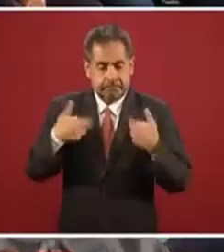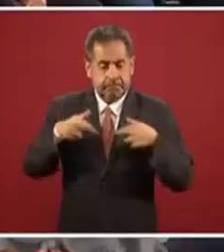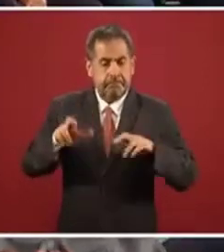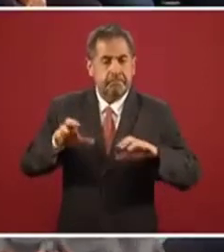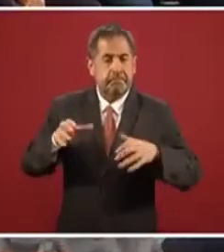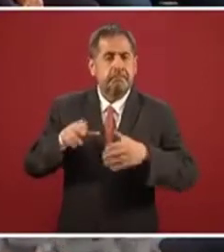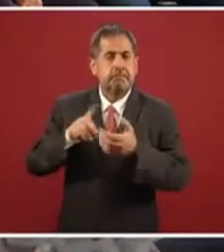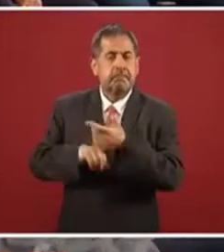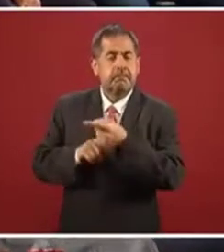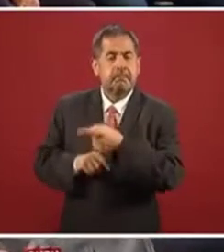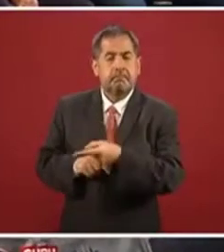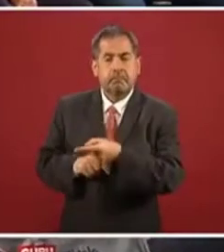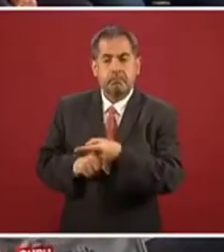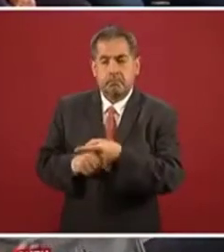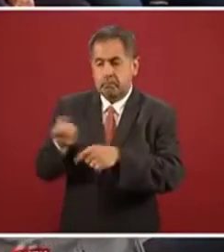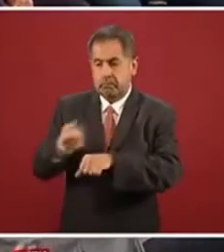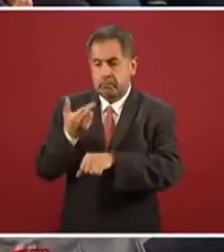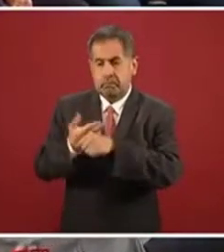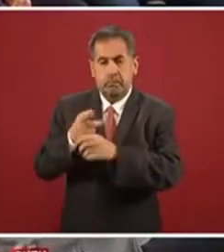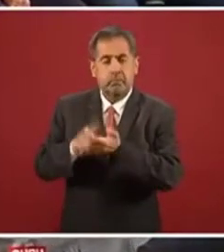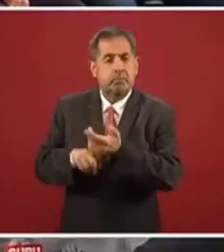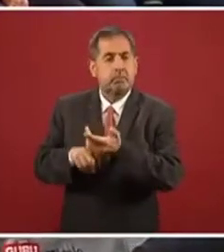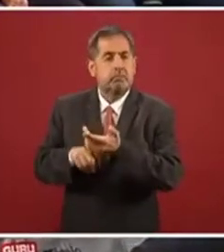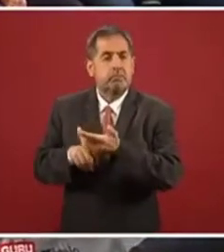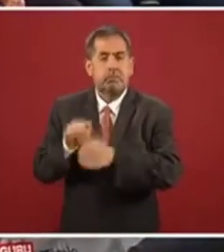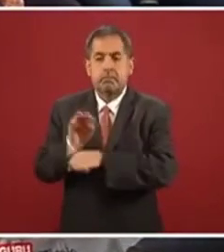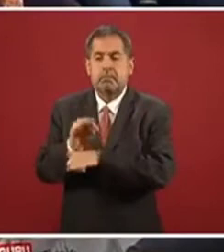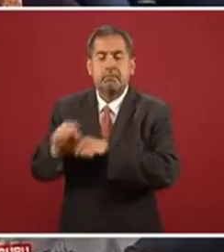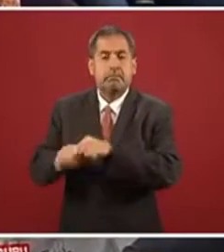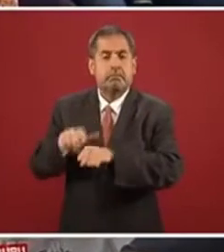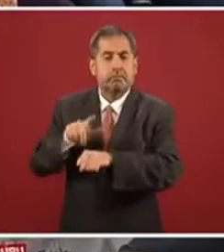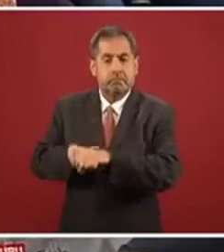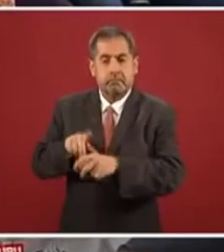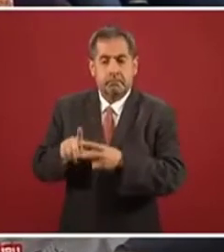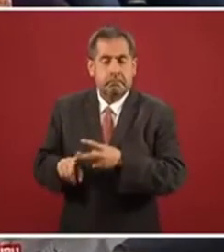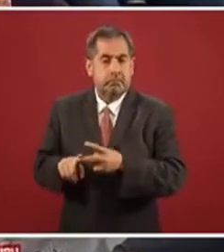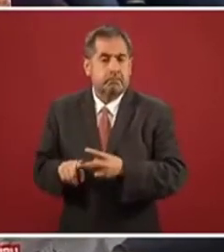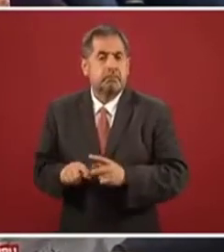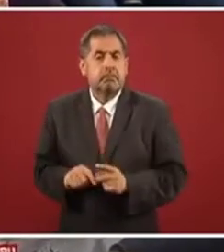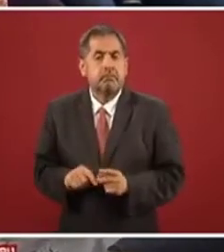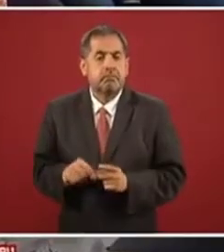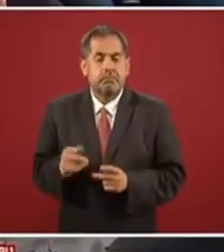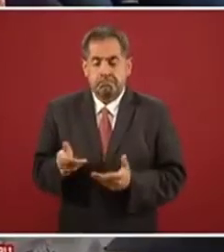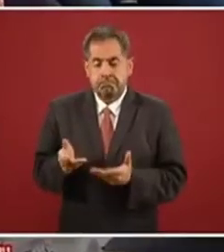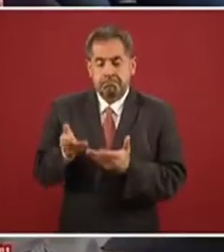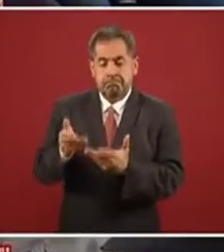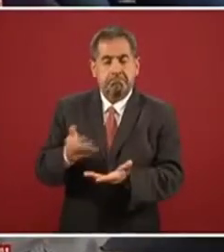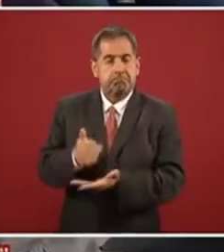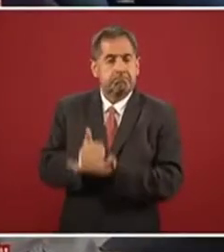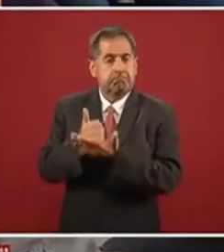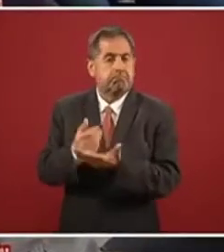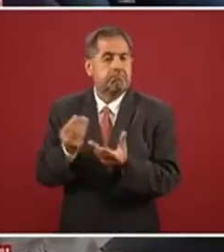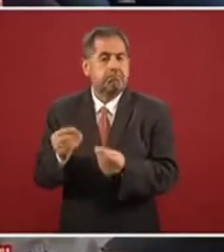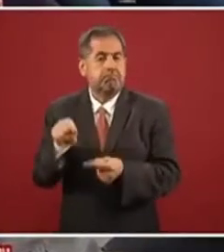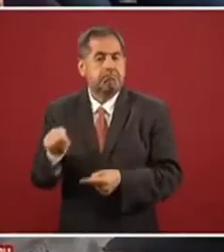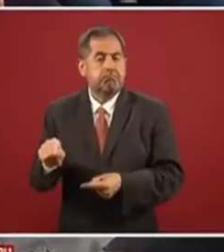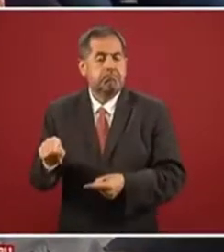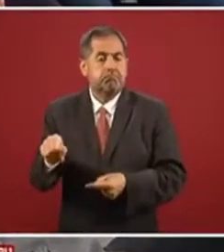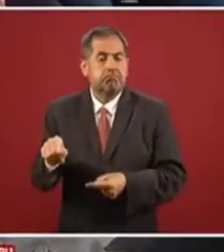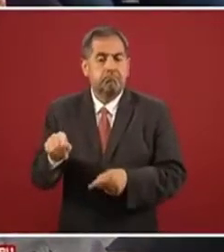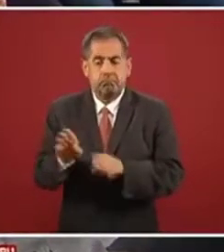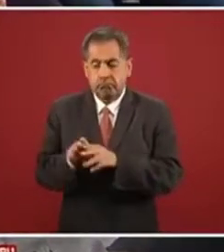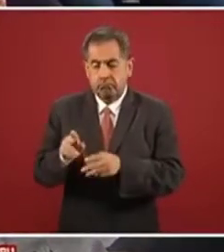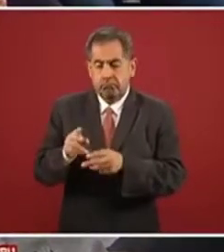representantes de la Secretaría de la Defensa Nacional, que nos han ayudado mucho en